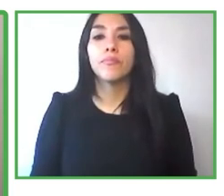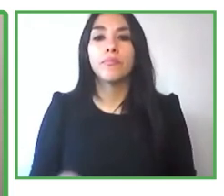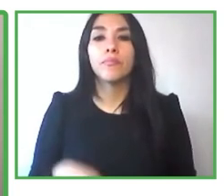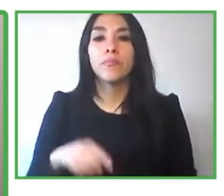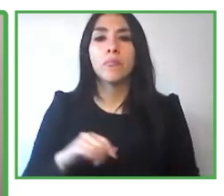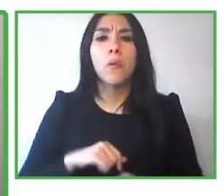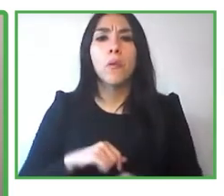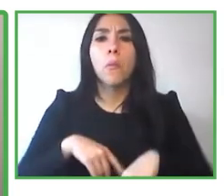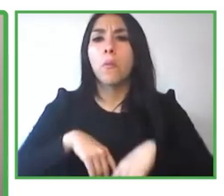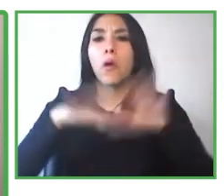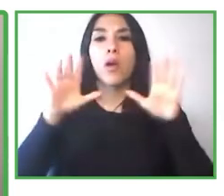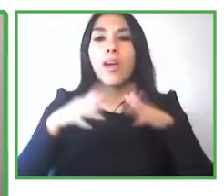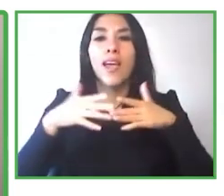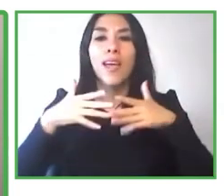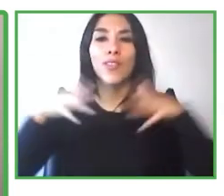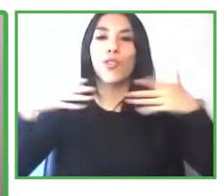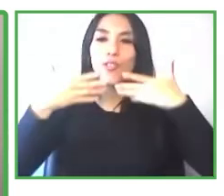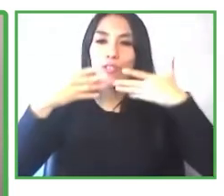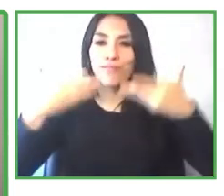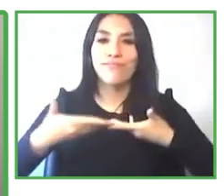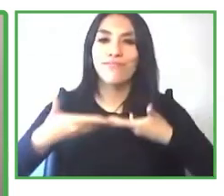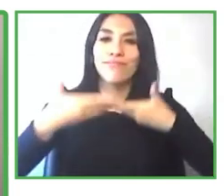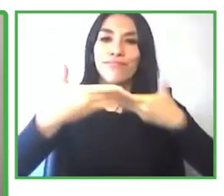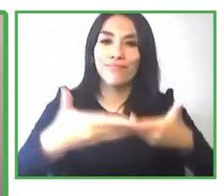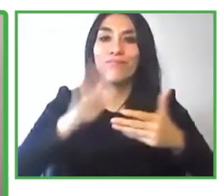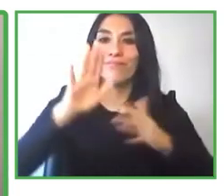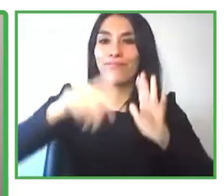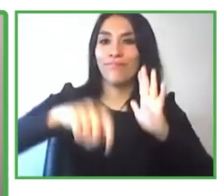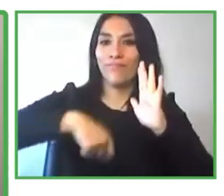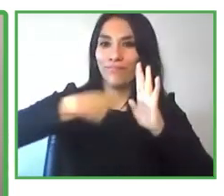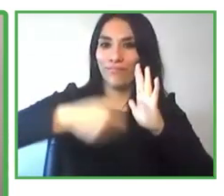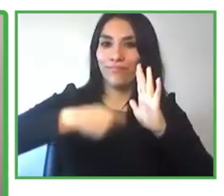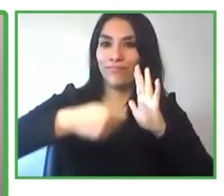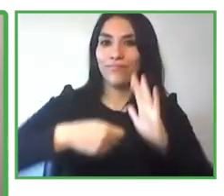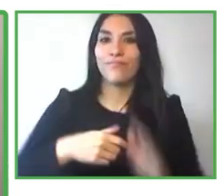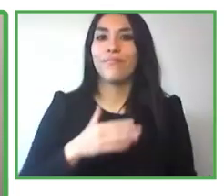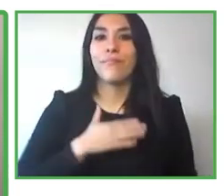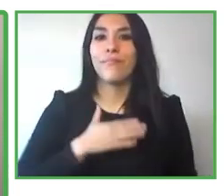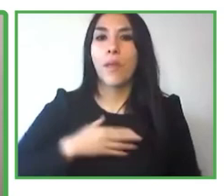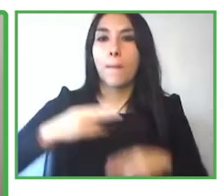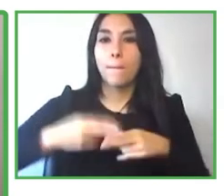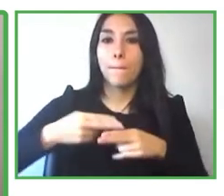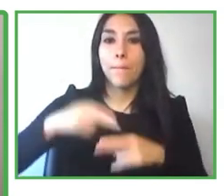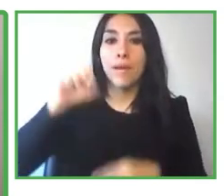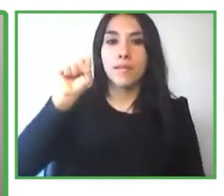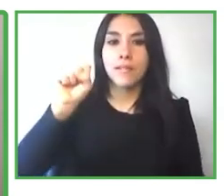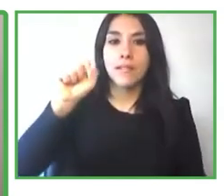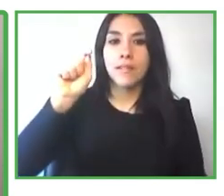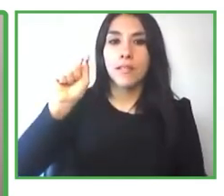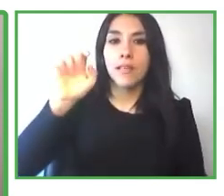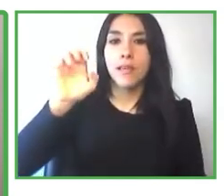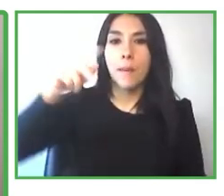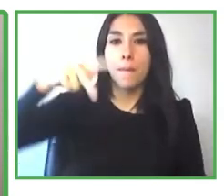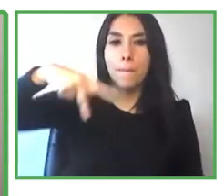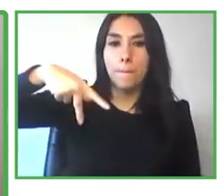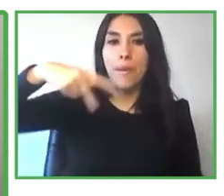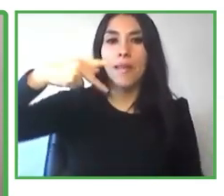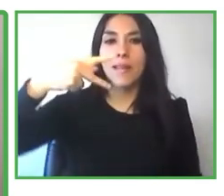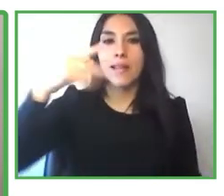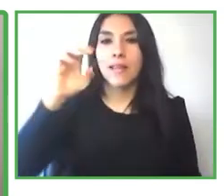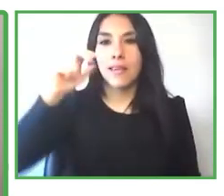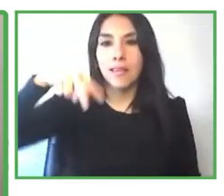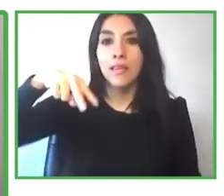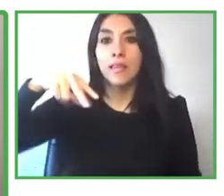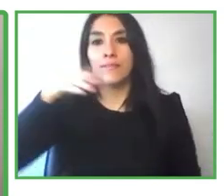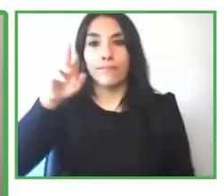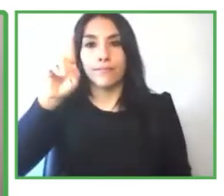Zero Project. Soy Stephen Ryan. Tengo 28 años y vengo de County Leash